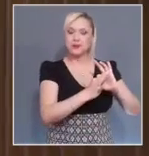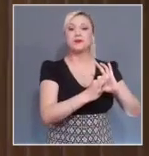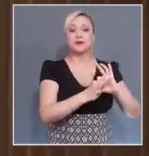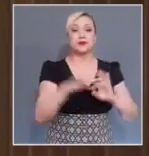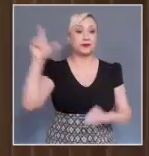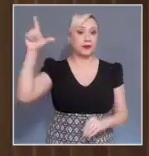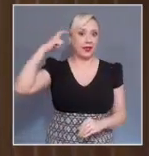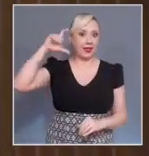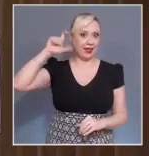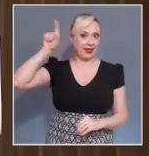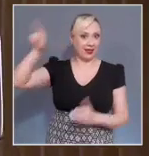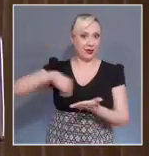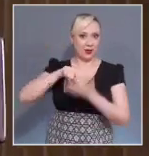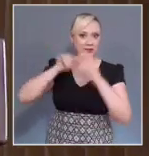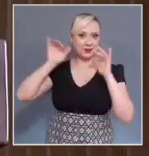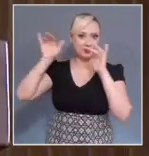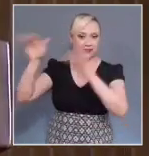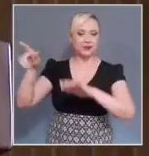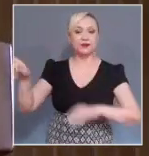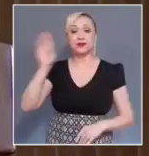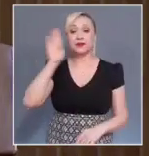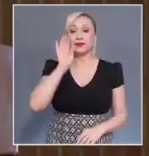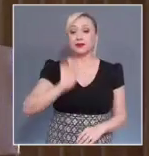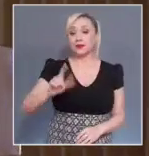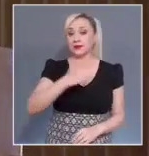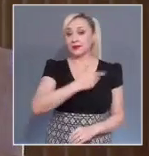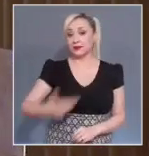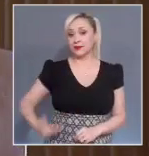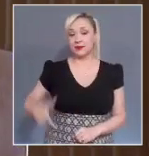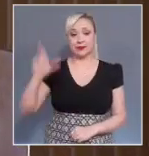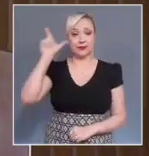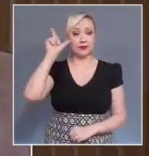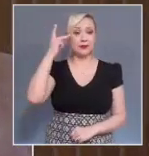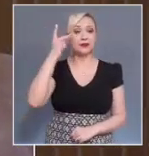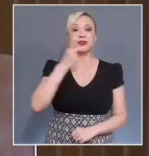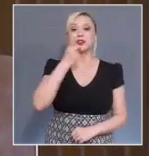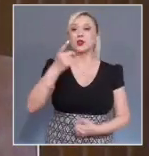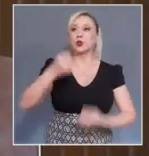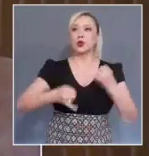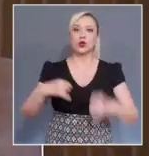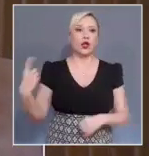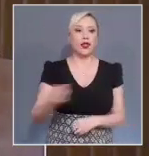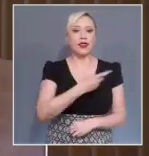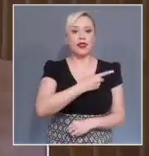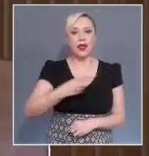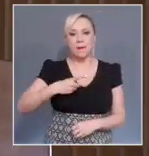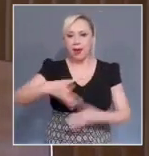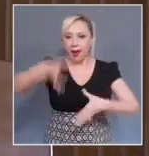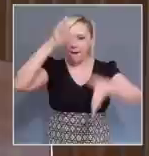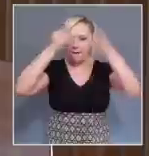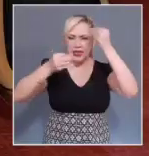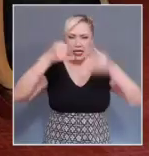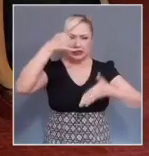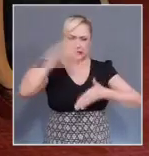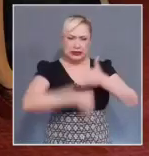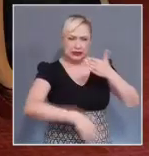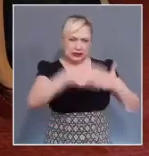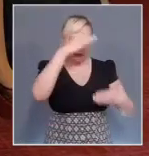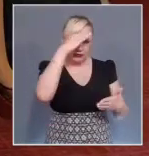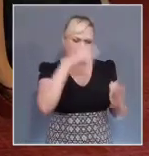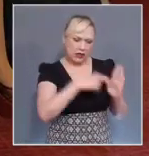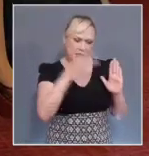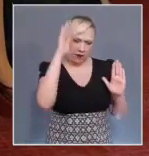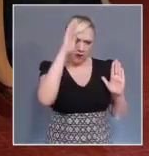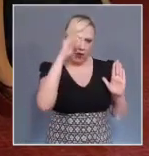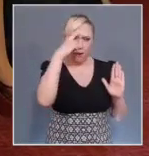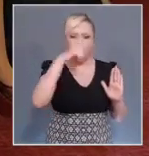Hernández resaltó que los jueces deben familiarizarse con la filosofía para desarrollar una actividad jurisdiccional más